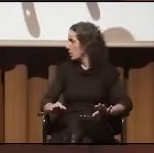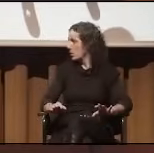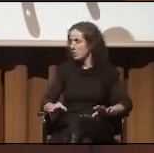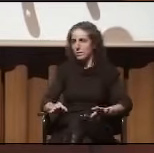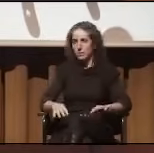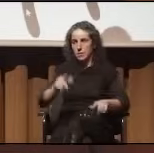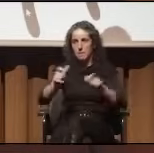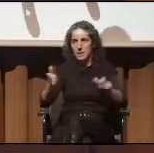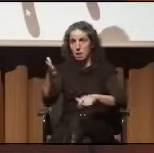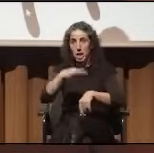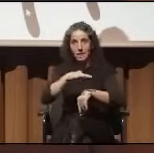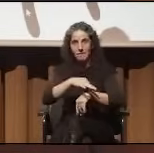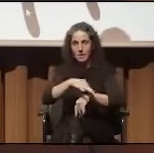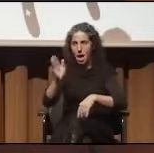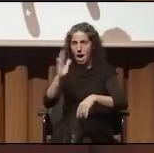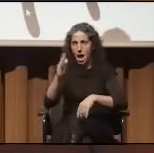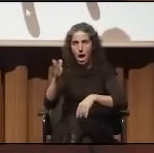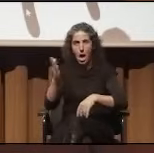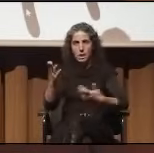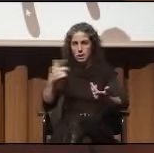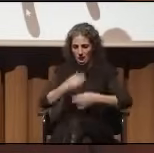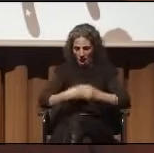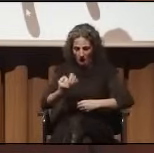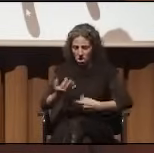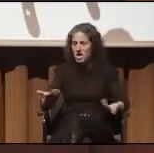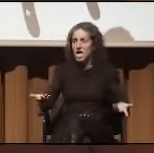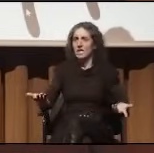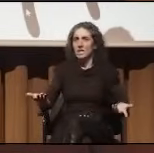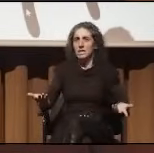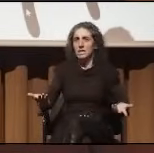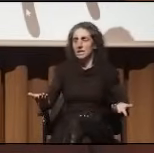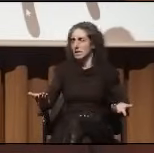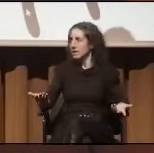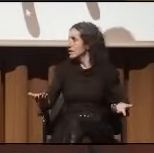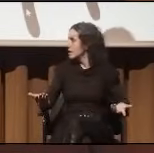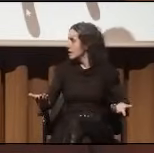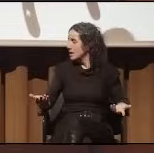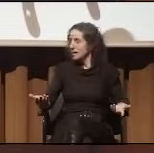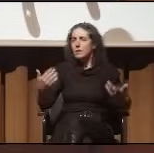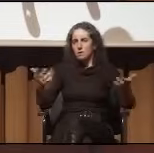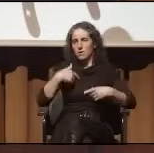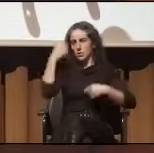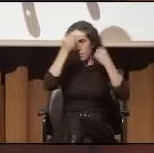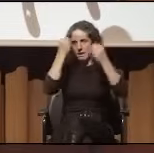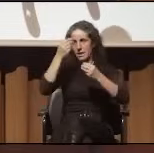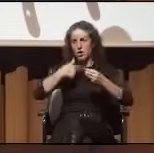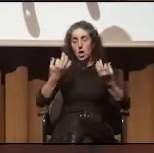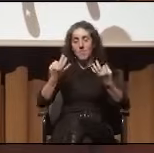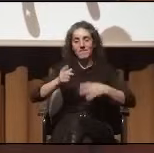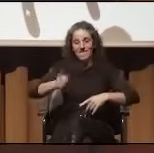gente, y entonces, ¿qué hago? Entonces, digo, vamos a ver, voy a tomar una decisión